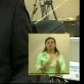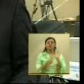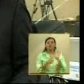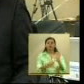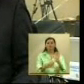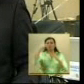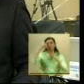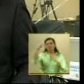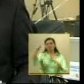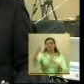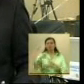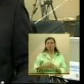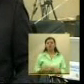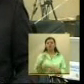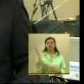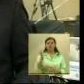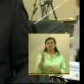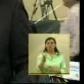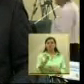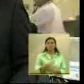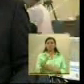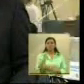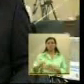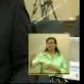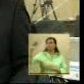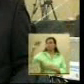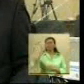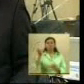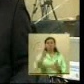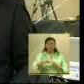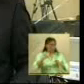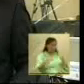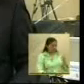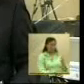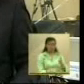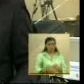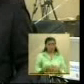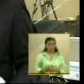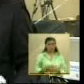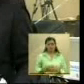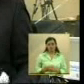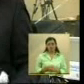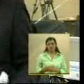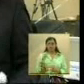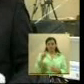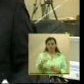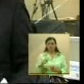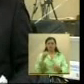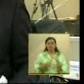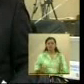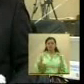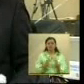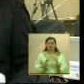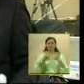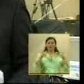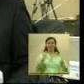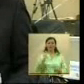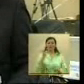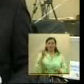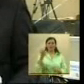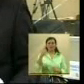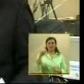disciplina, lealtad a sus superiores, pero también a sus subalternos. Esto culminó con la libertad del general Vargas y una promesa